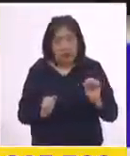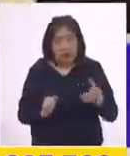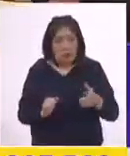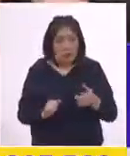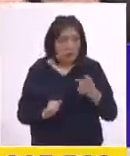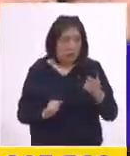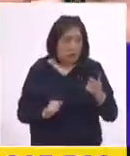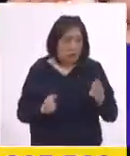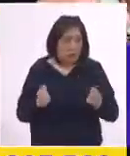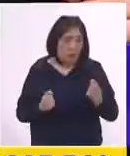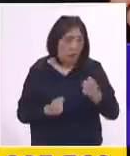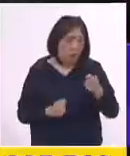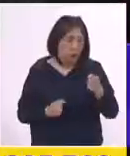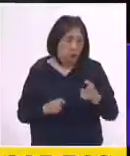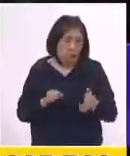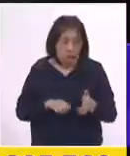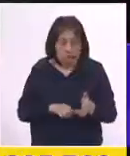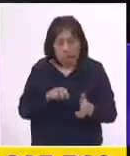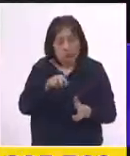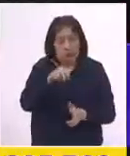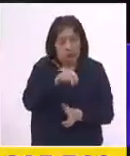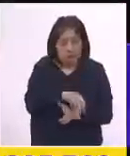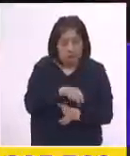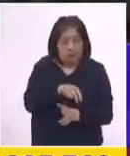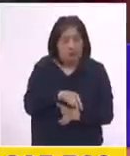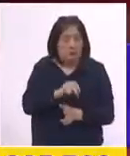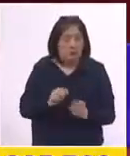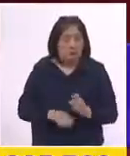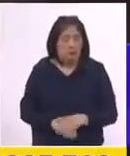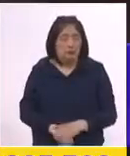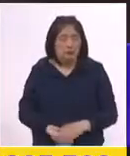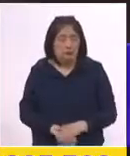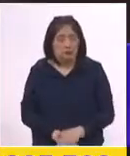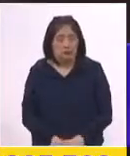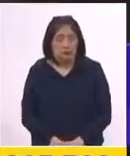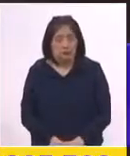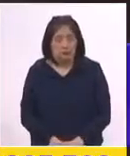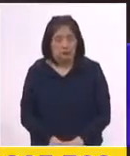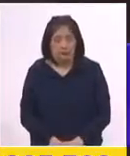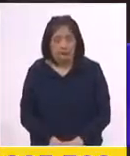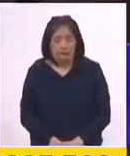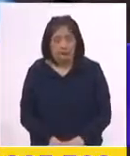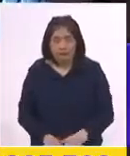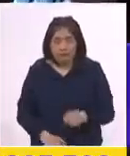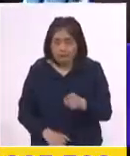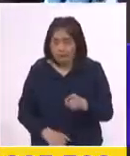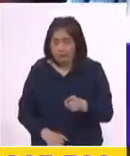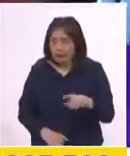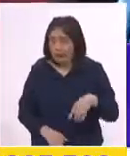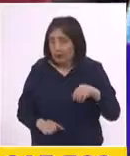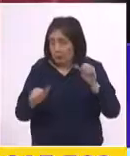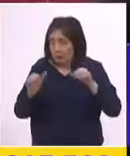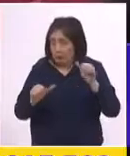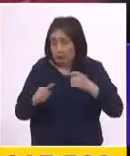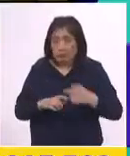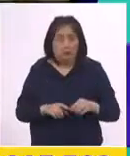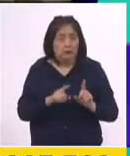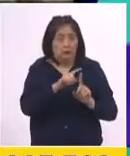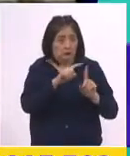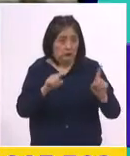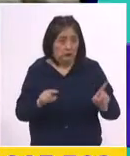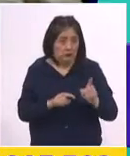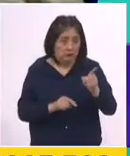entre dos vehículos y se ponen en la parte acá del medio. Y si aún hay dudas sobre el triángulo de la vida, Batuone compartió